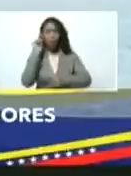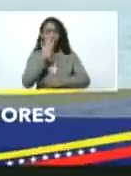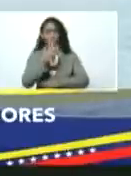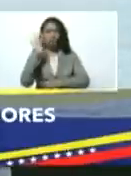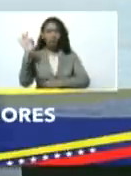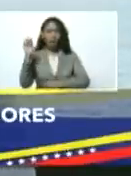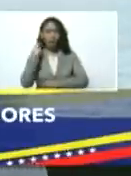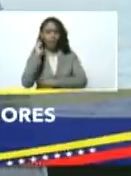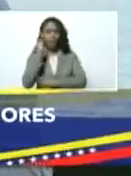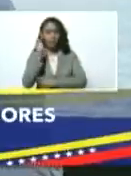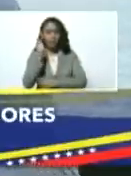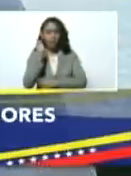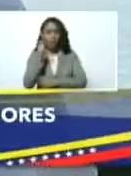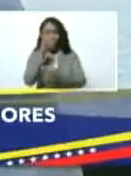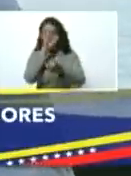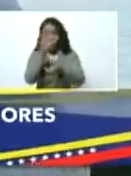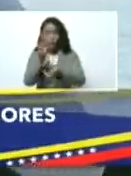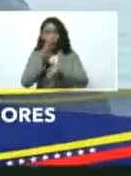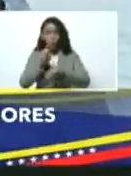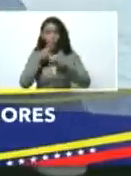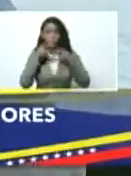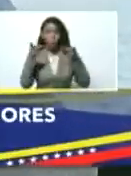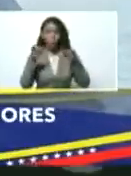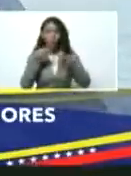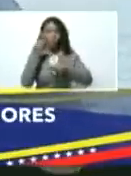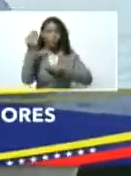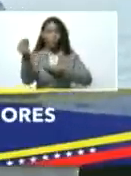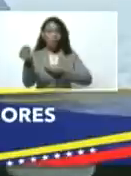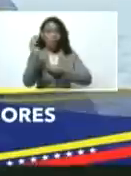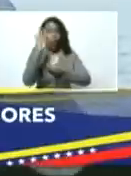de financiamiento, la banca pública ha otorgado más de